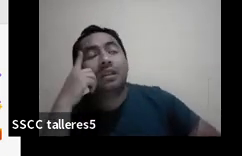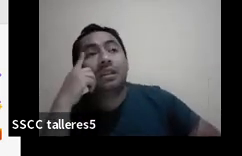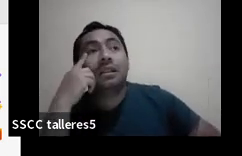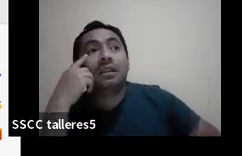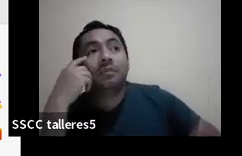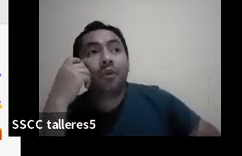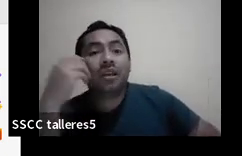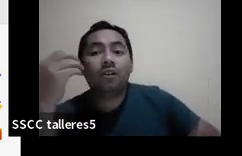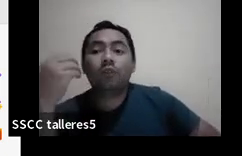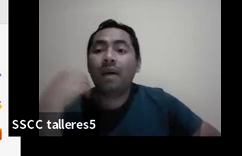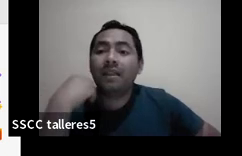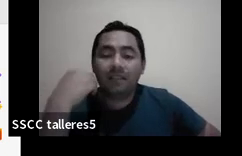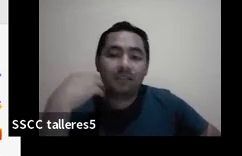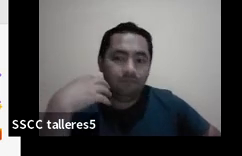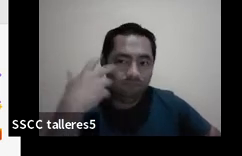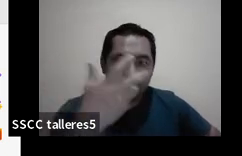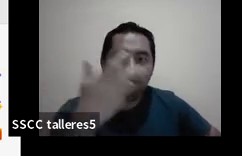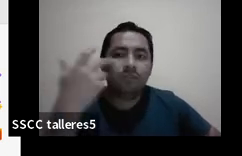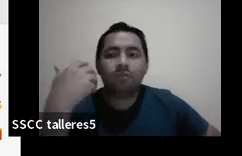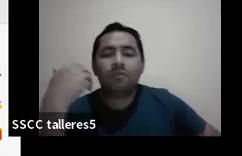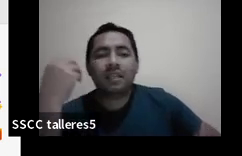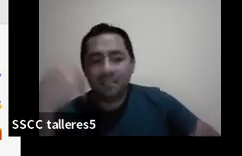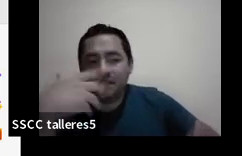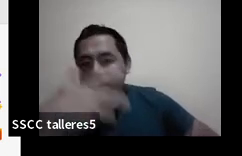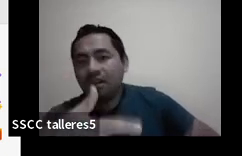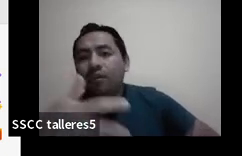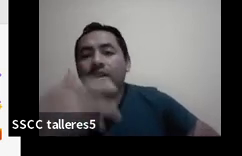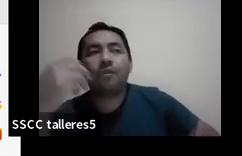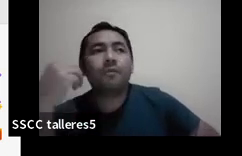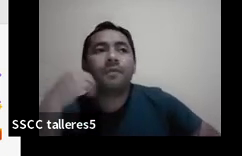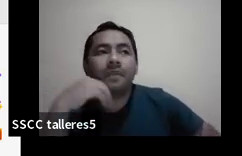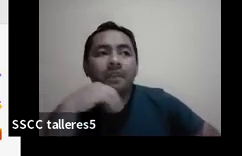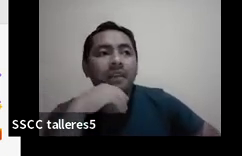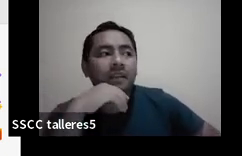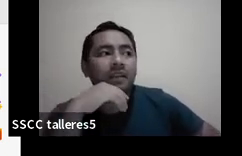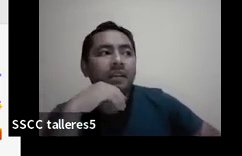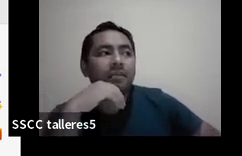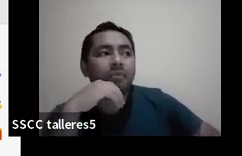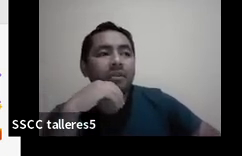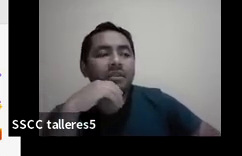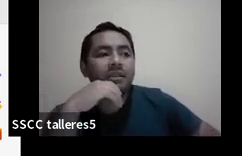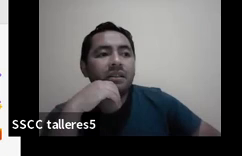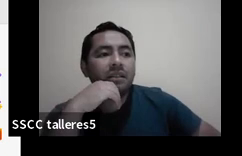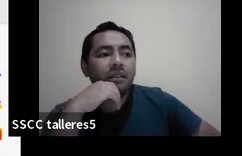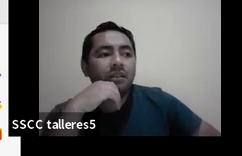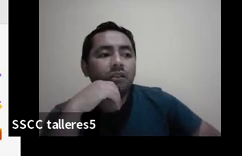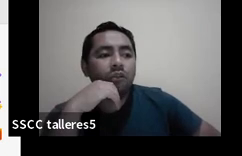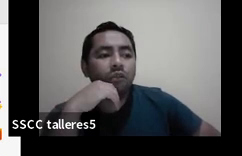dicho, porque los padres, ¿no? Que deciden tener un hijo,